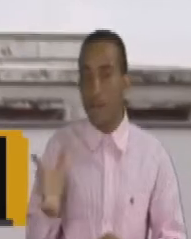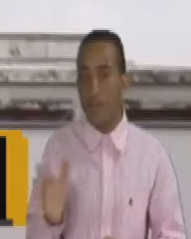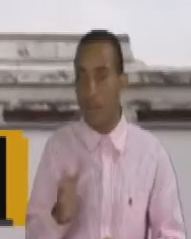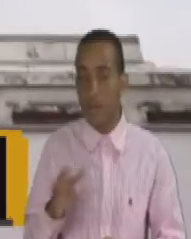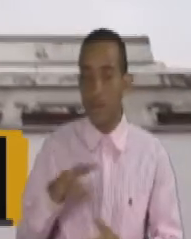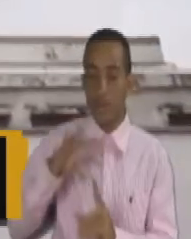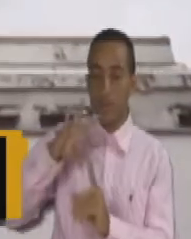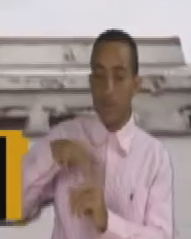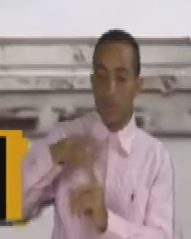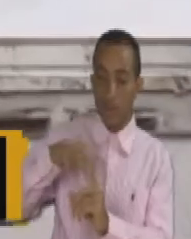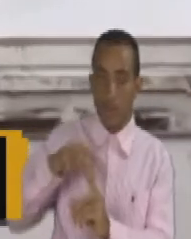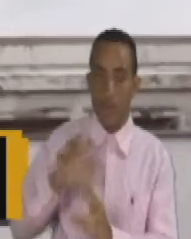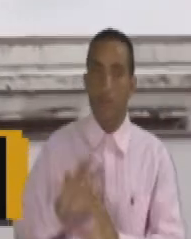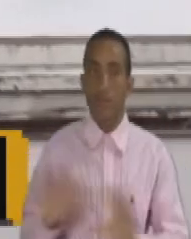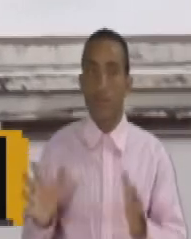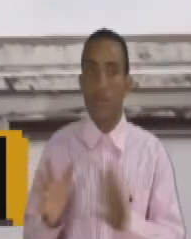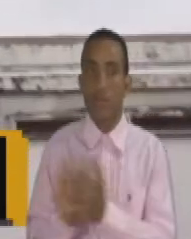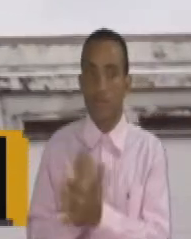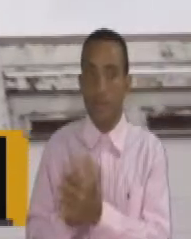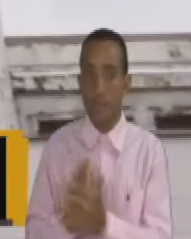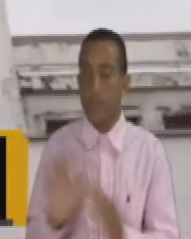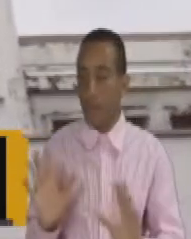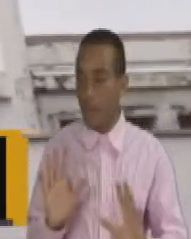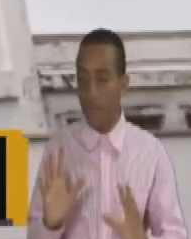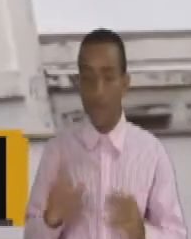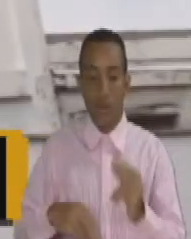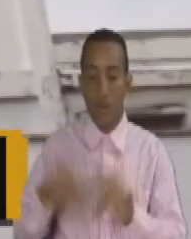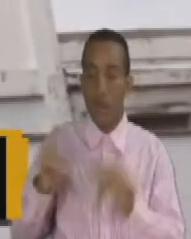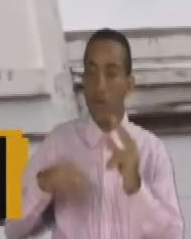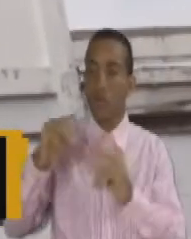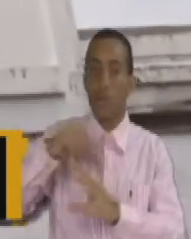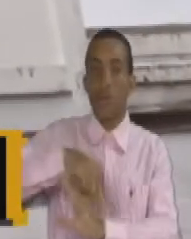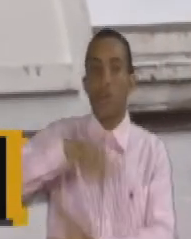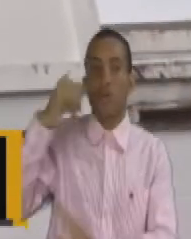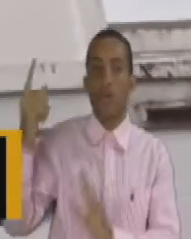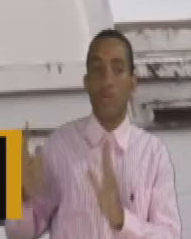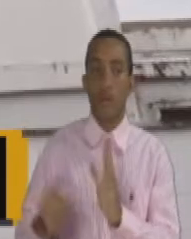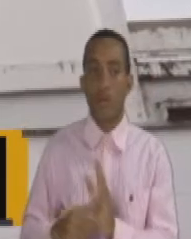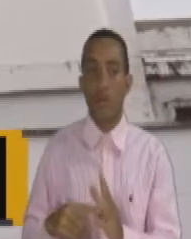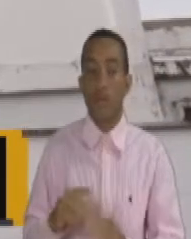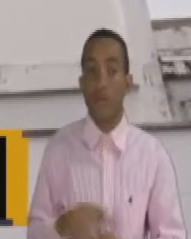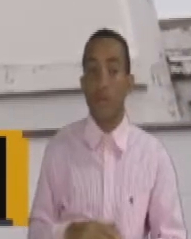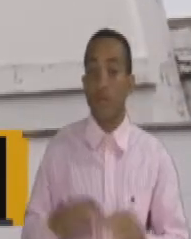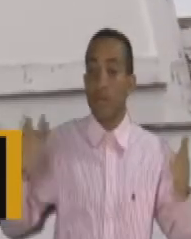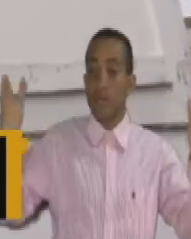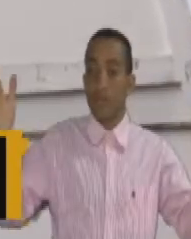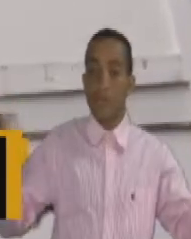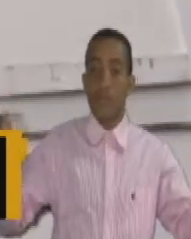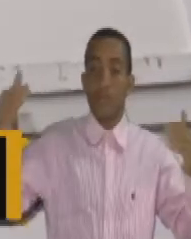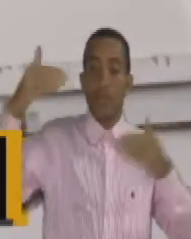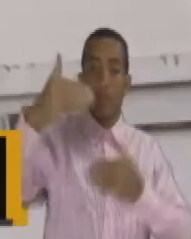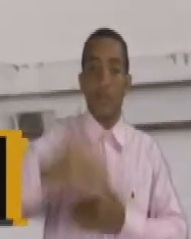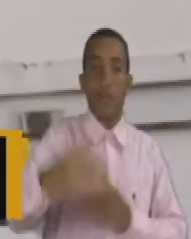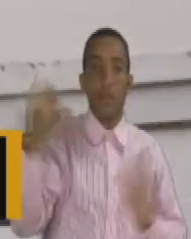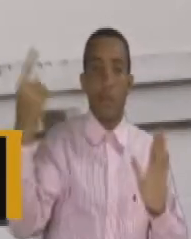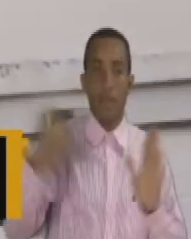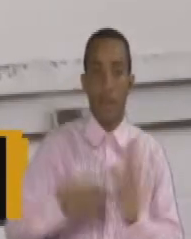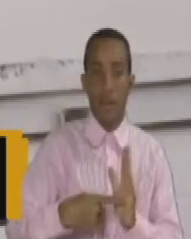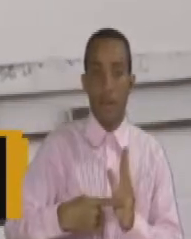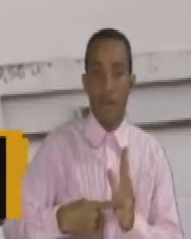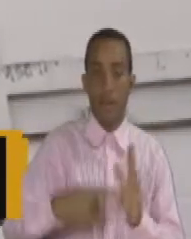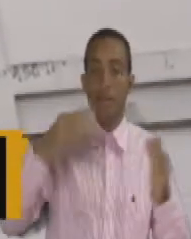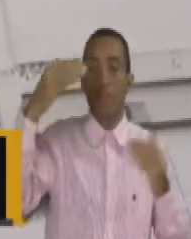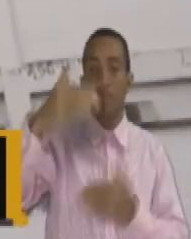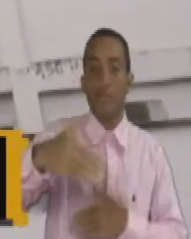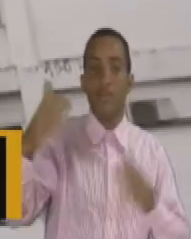4 meses. En 4 meses estaremos entregando esta obra terminada. Es una obra de más de 1000 metros cuadrados. Es una obra donde vamos a